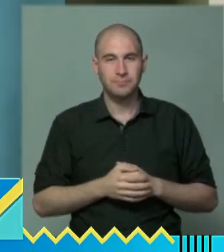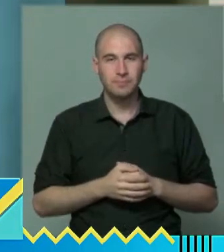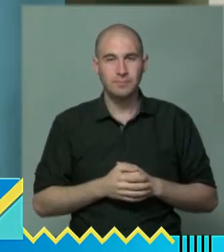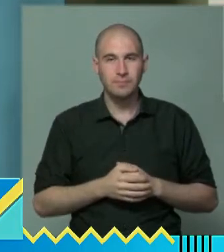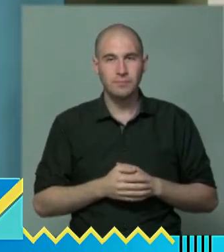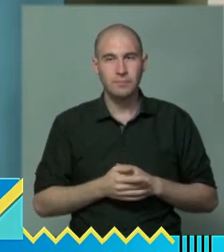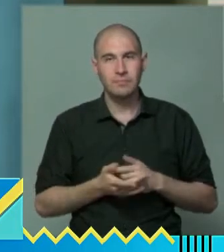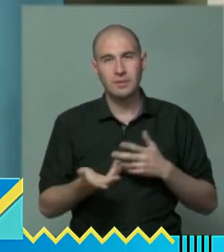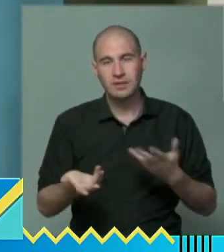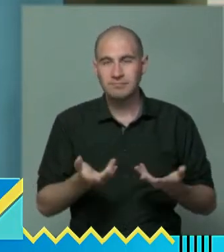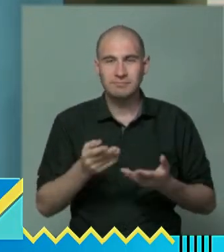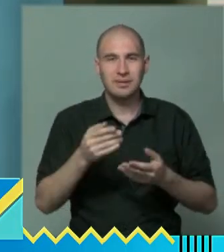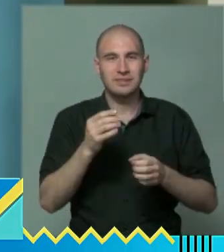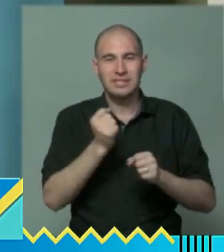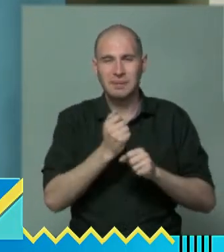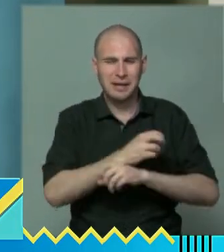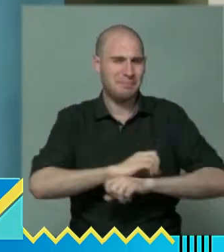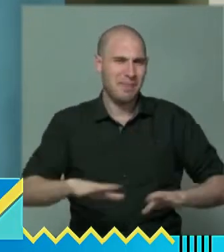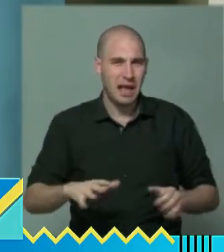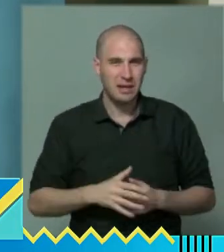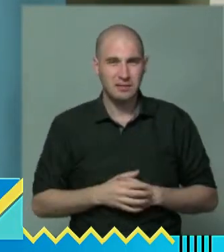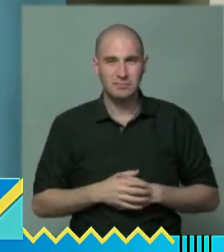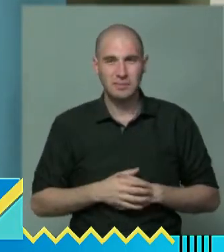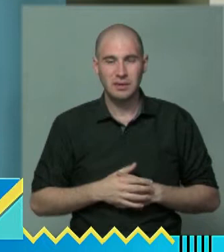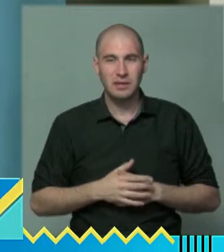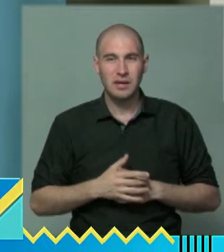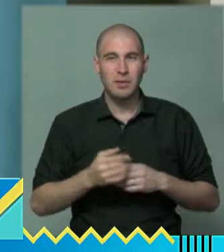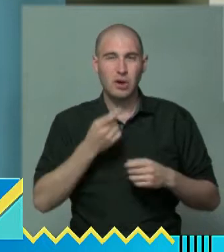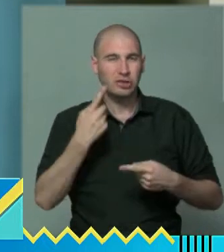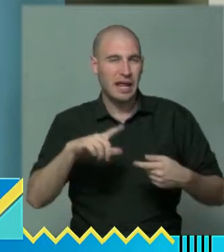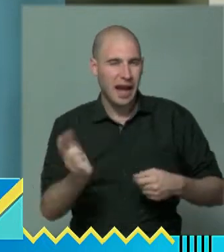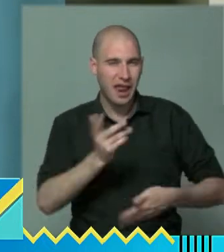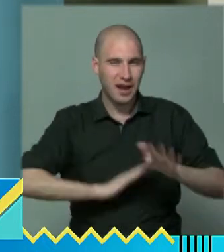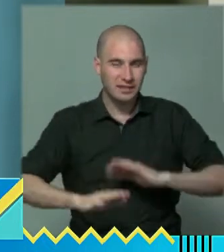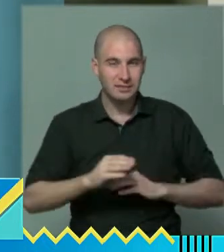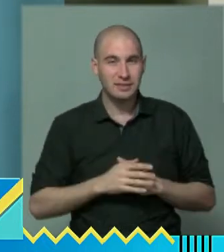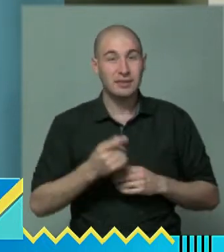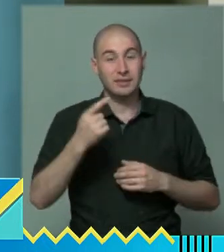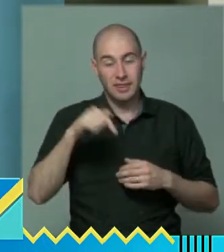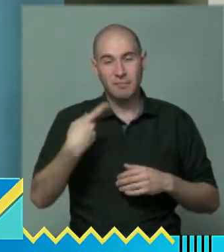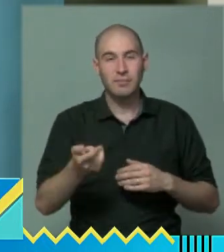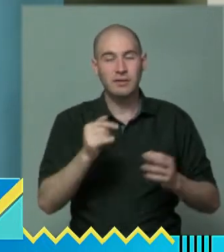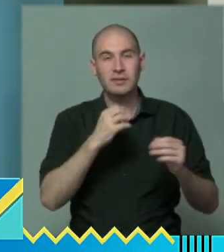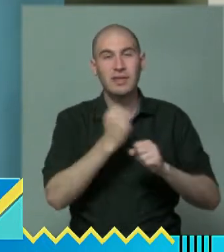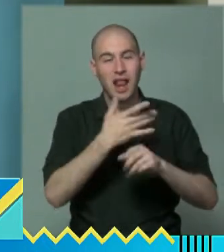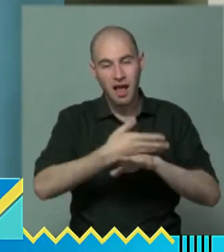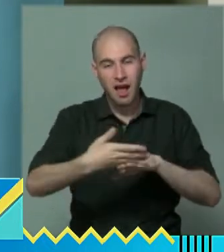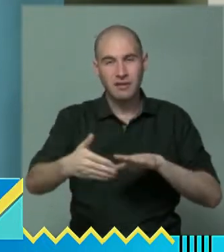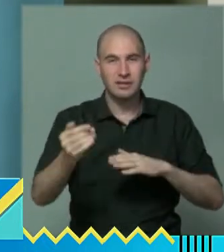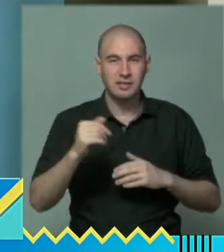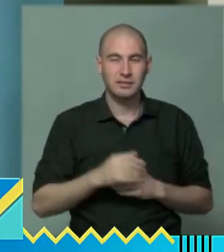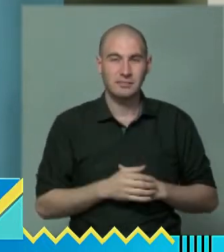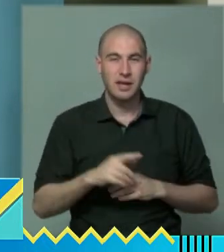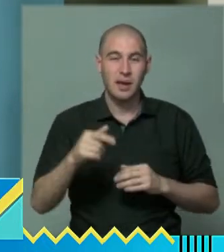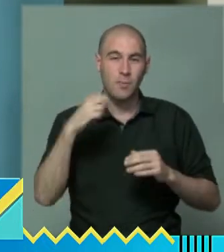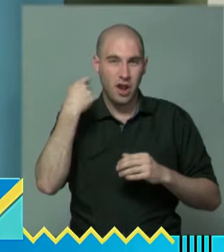modo actúan de mala fe y tienen, digamos, realizan algunas irregularidades. Eso seguramente lo vamos a ir trabajando a lo largo